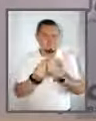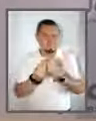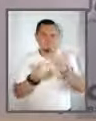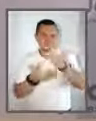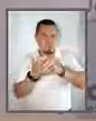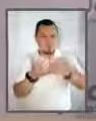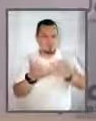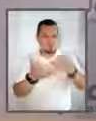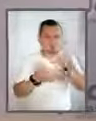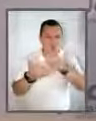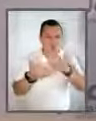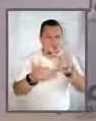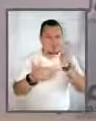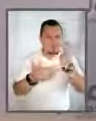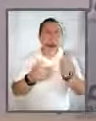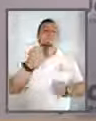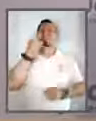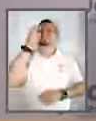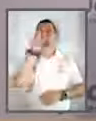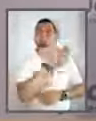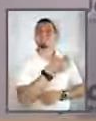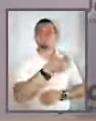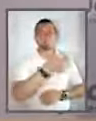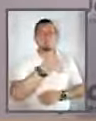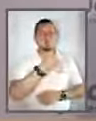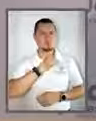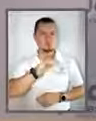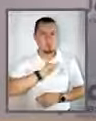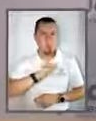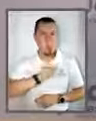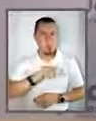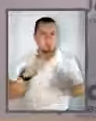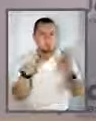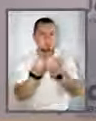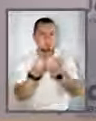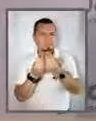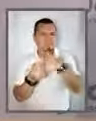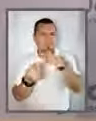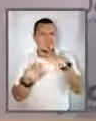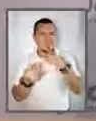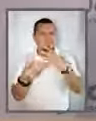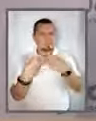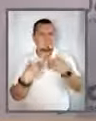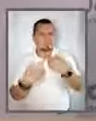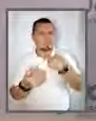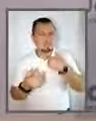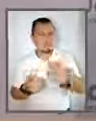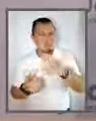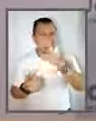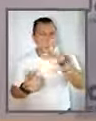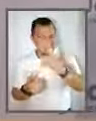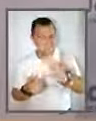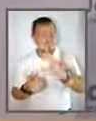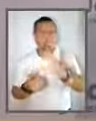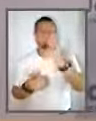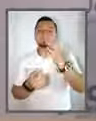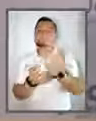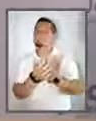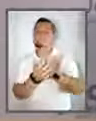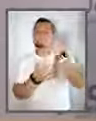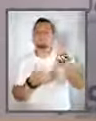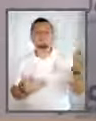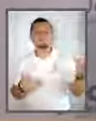estamos nosotros en la idea de una prueba en específico, queremos que nos digan cuál, que incluso estas